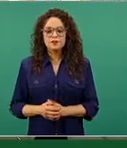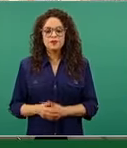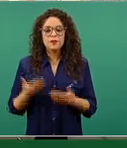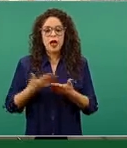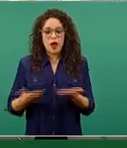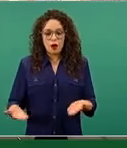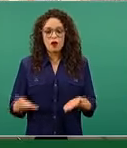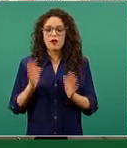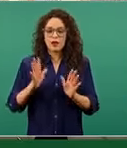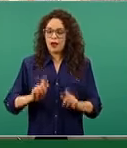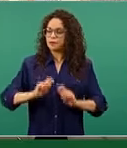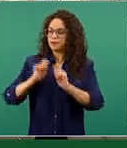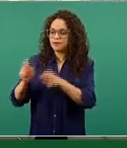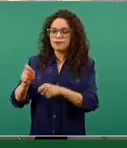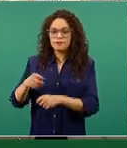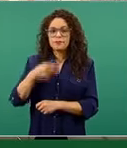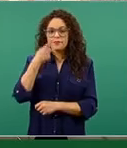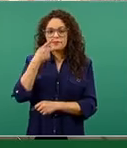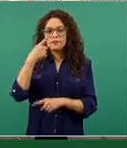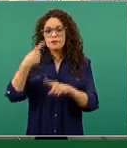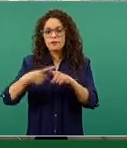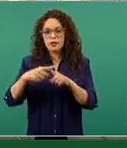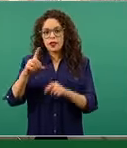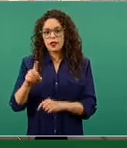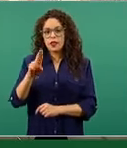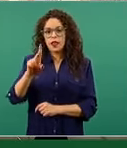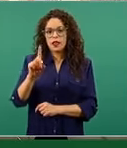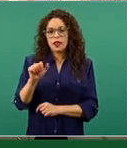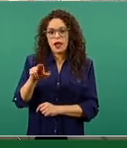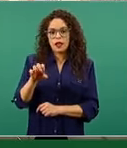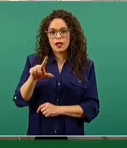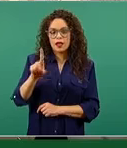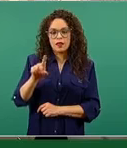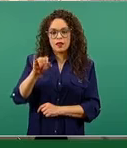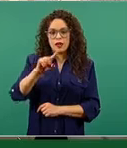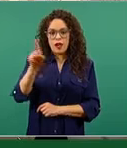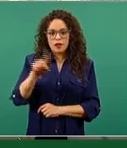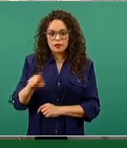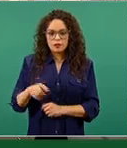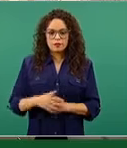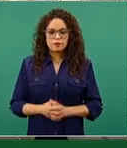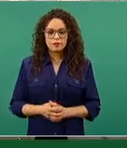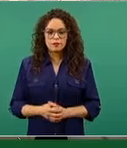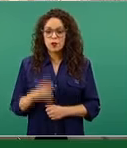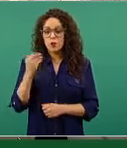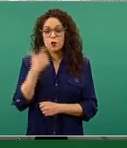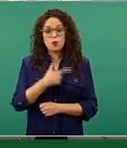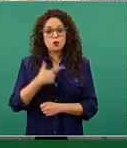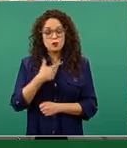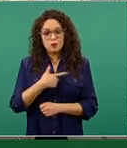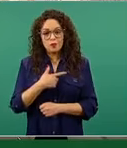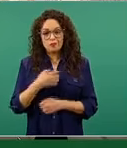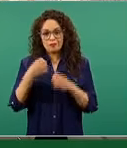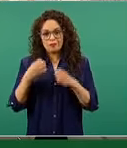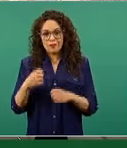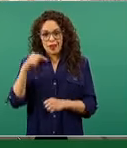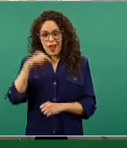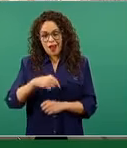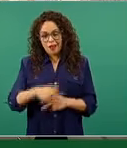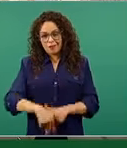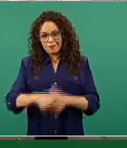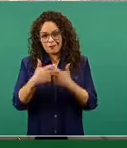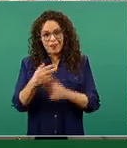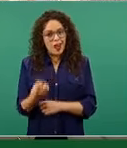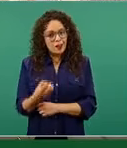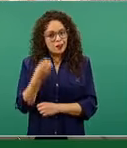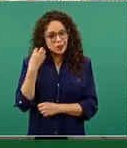palabra a el doctor Daniel Díaz. Estimado Daniel, qué gusto tenerte aquí en la